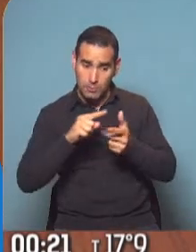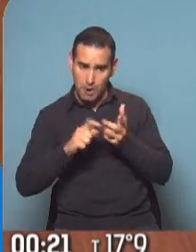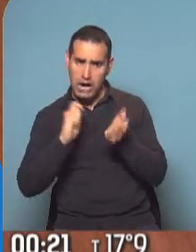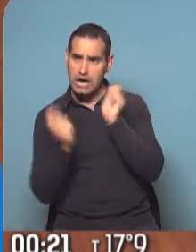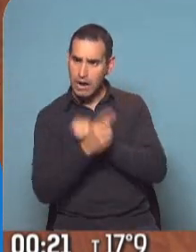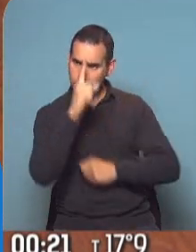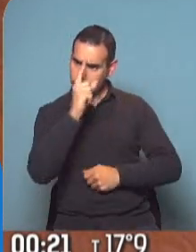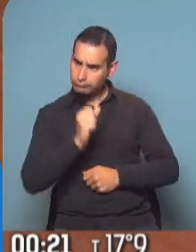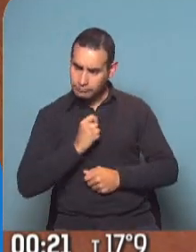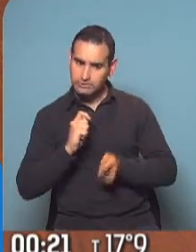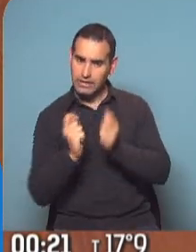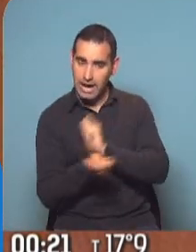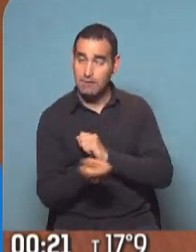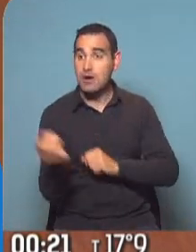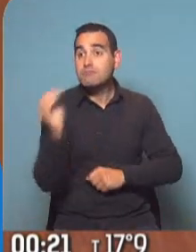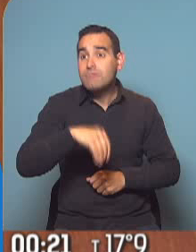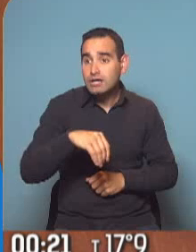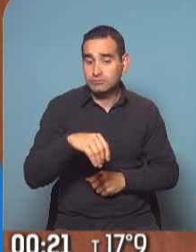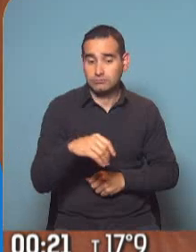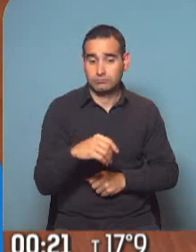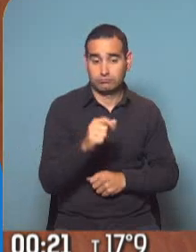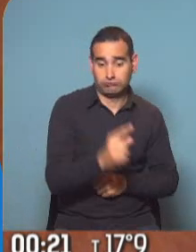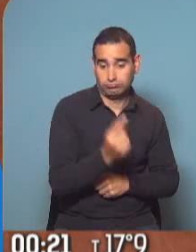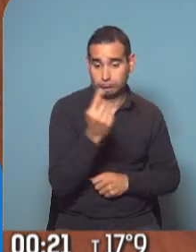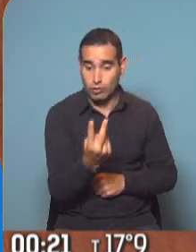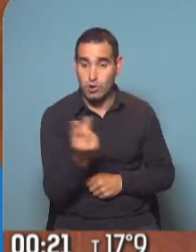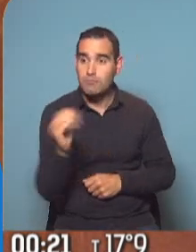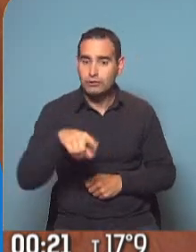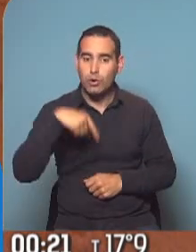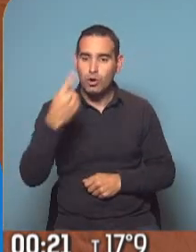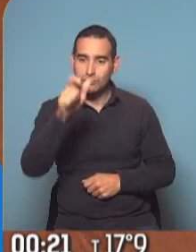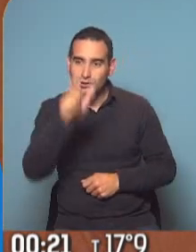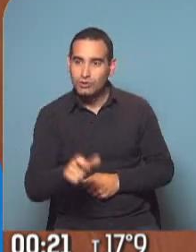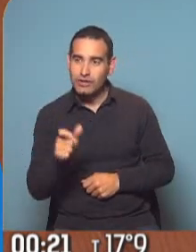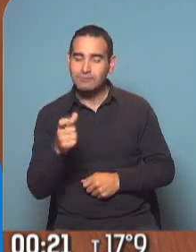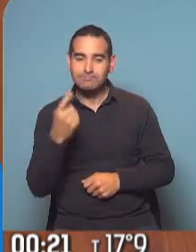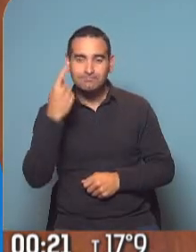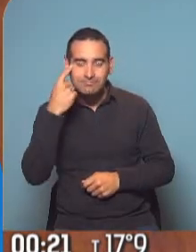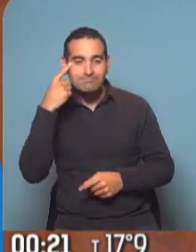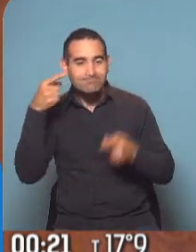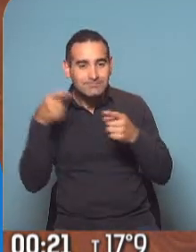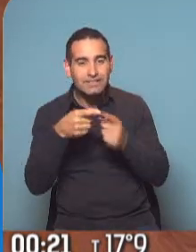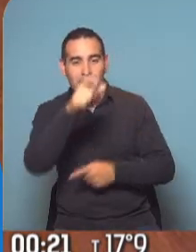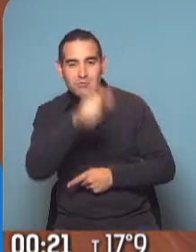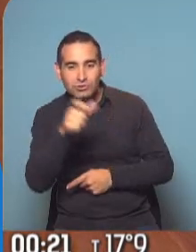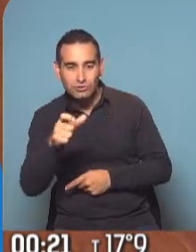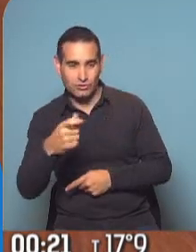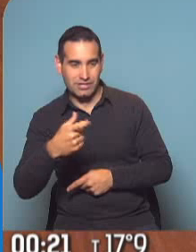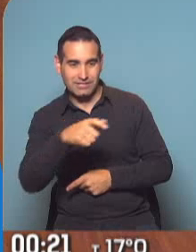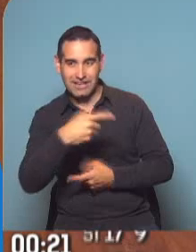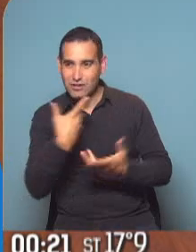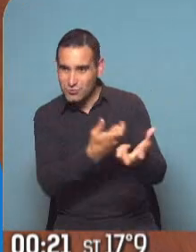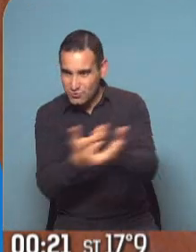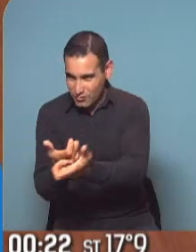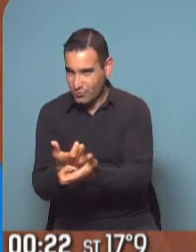reformas y la cobertura de alguien que se encargue del bienestar social, esa idea de una economía social de mercado que